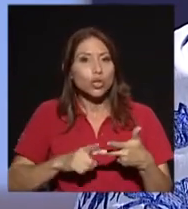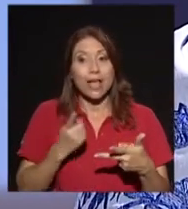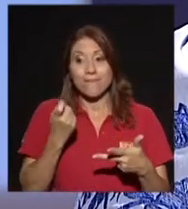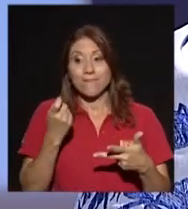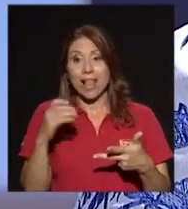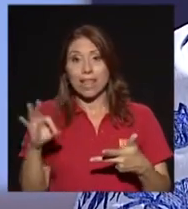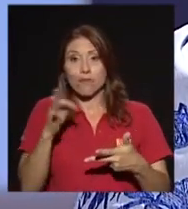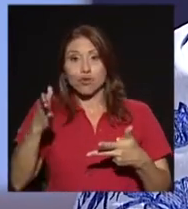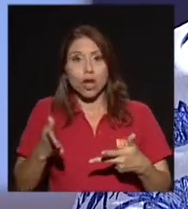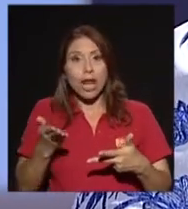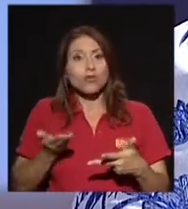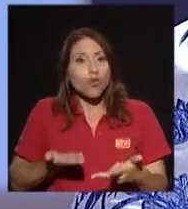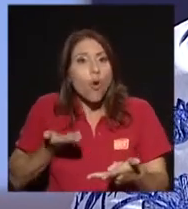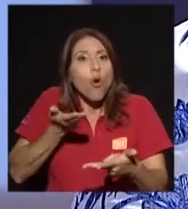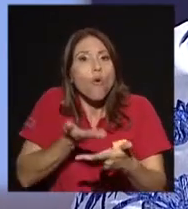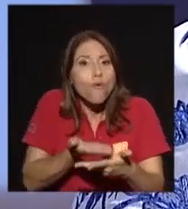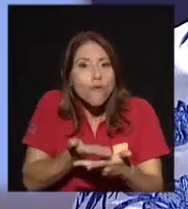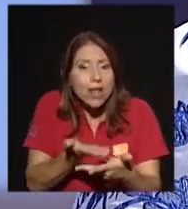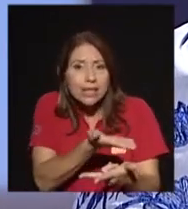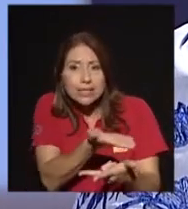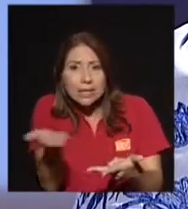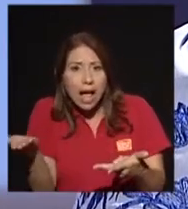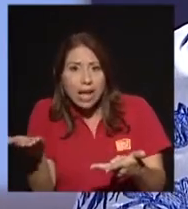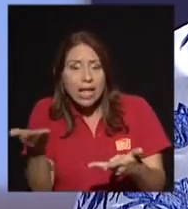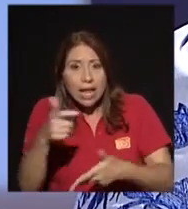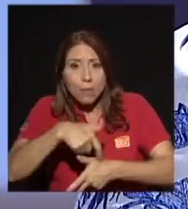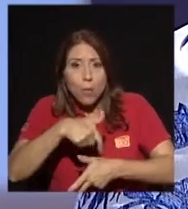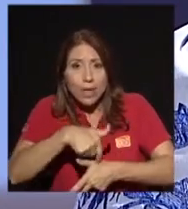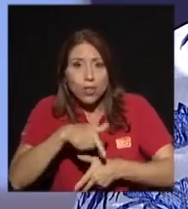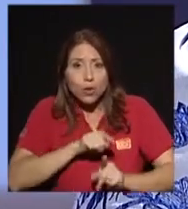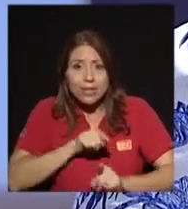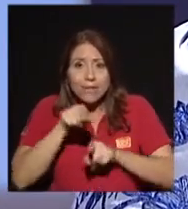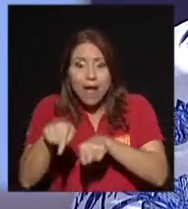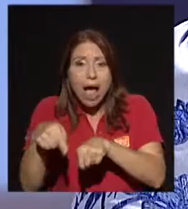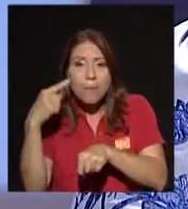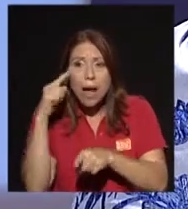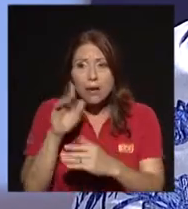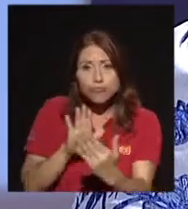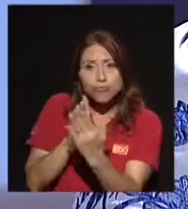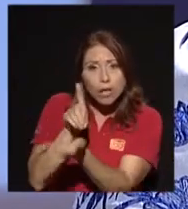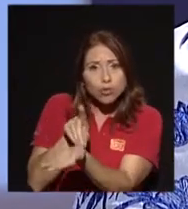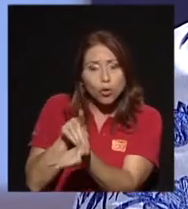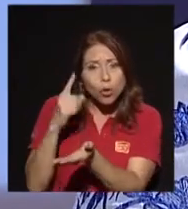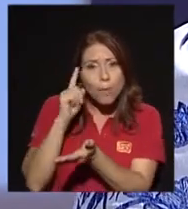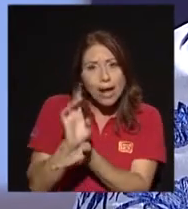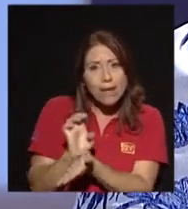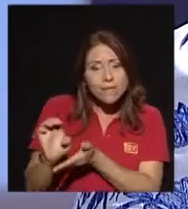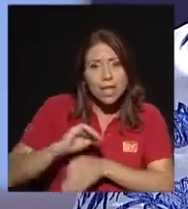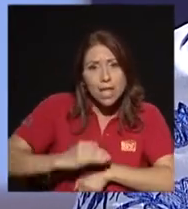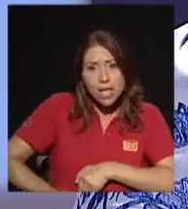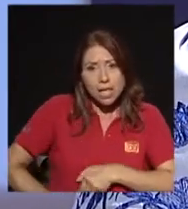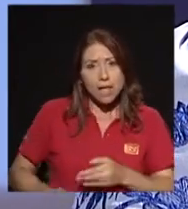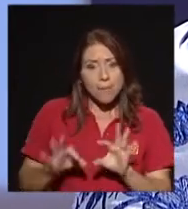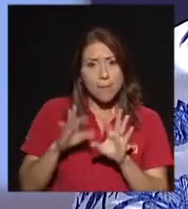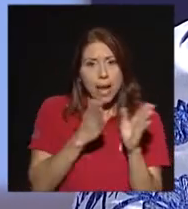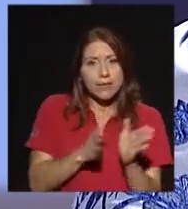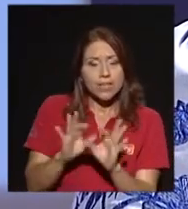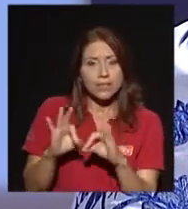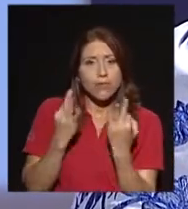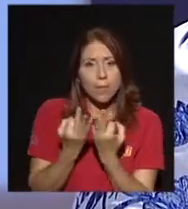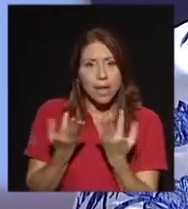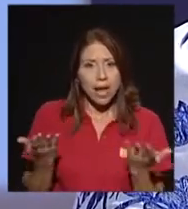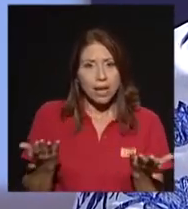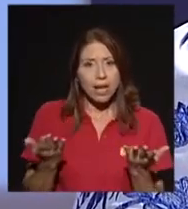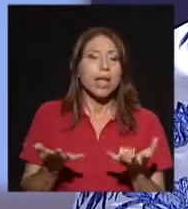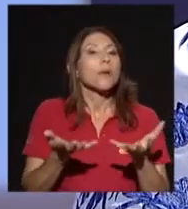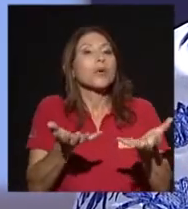momento de la asesoría o la consulta de planificación familiar, y además también porque se requiere que la